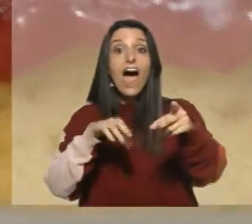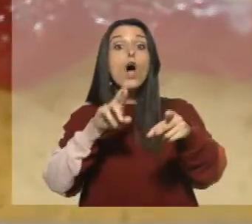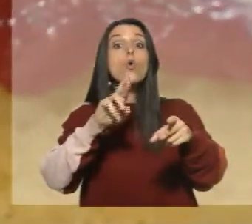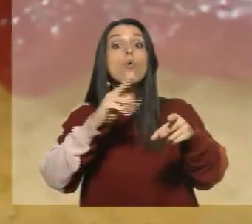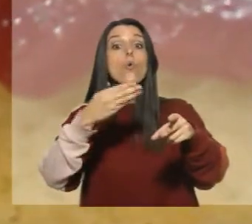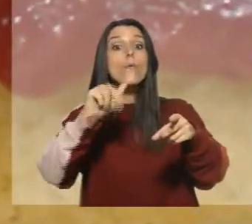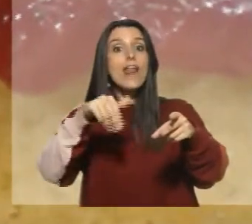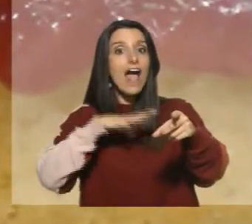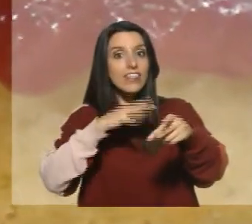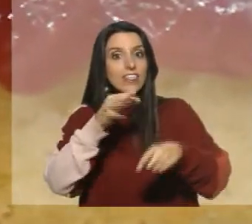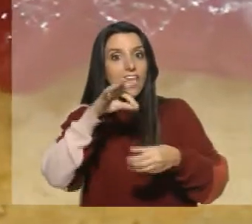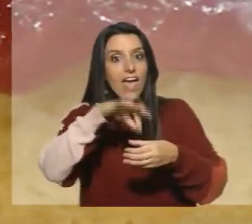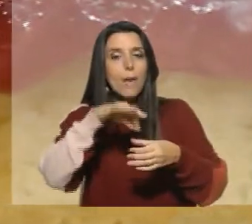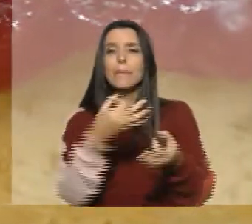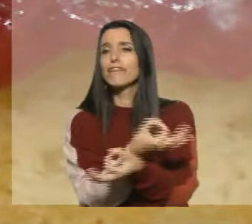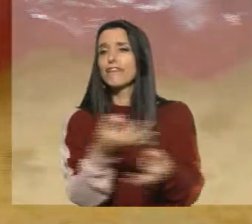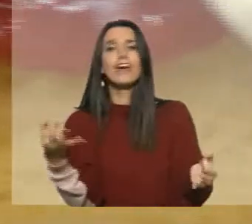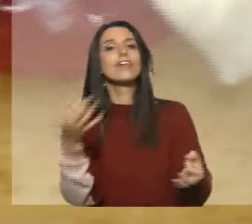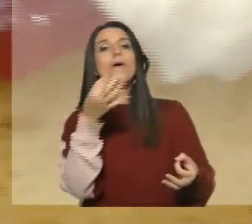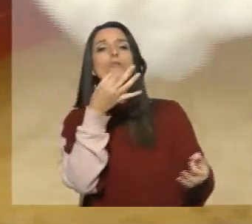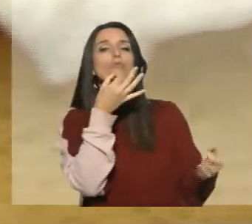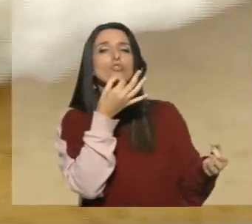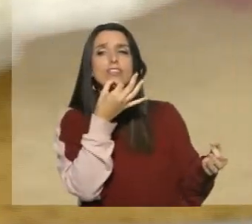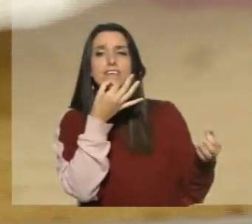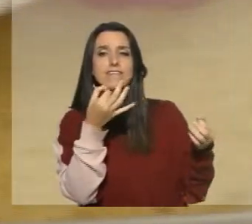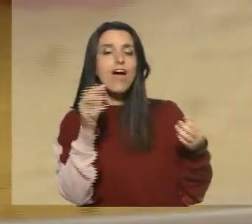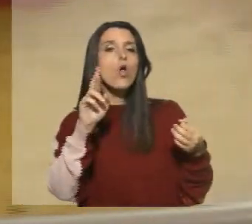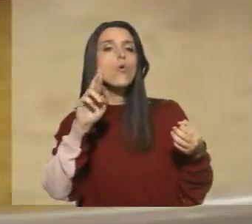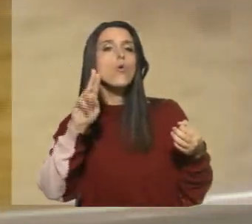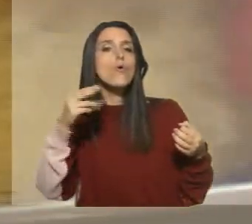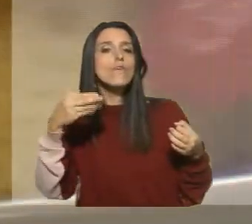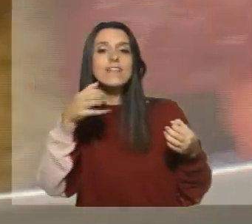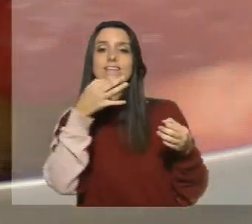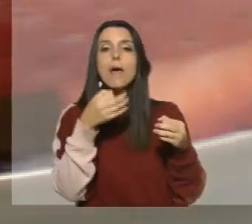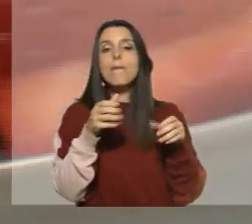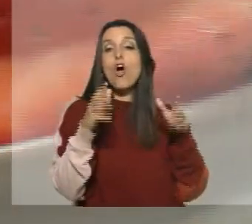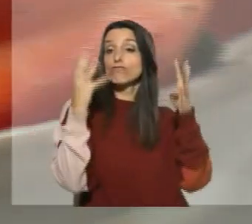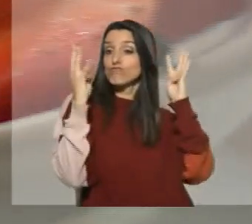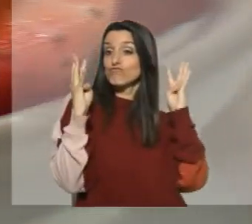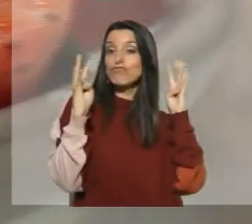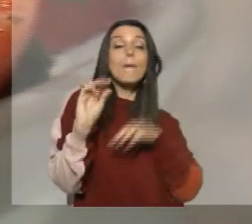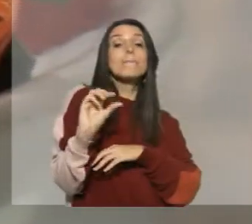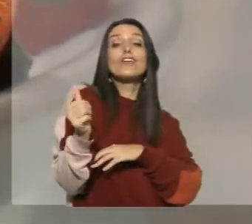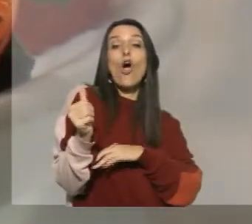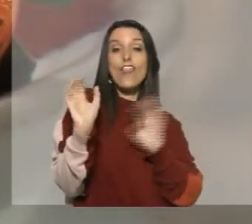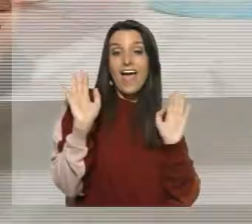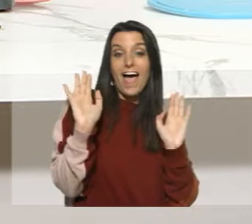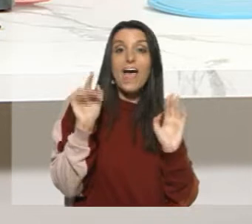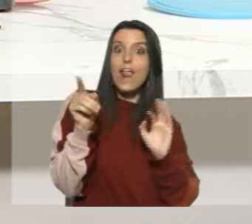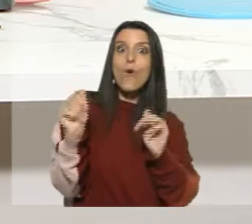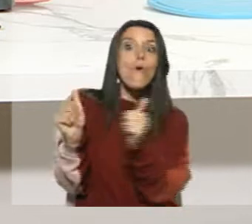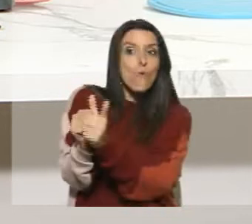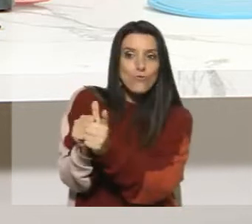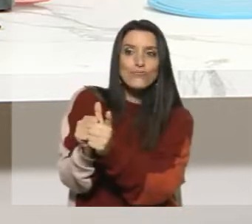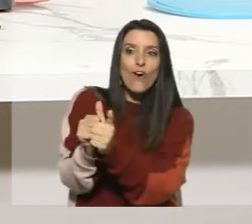bien, así que perfecto. Con el tecito, mirá, las frutillas. Ya está. Rubén, viste, es muy cómodo con la reina Victoria. Ahí está, él tiene le gustó. Él estuvo con la reina Victoria,